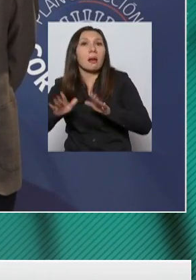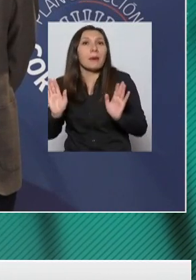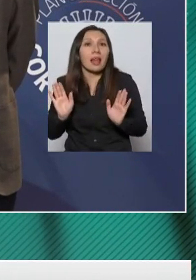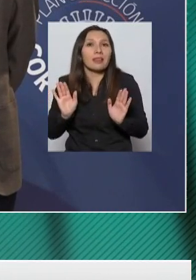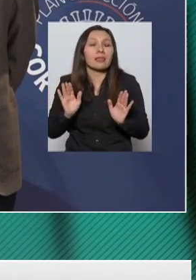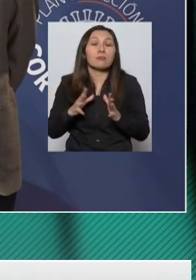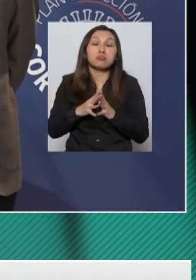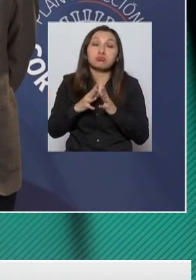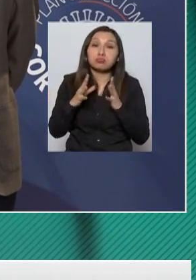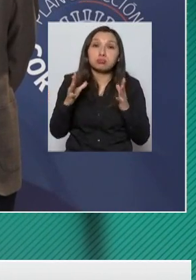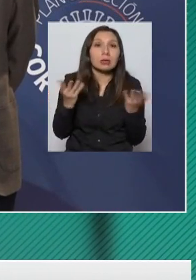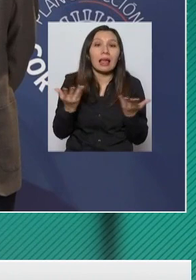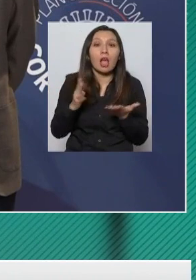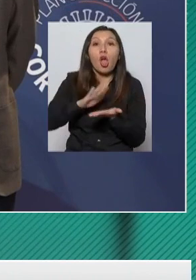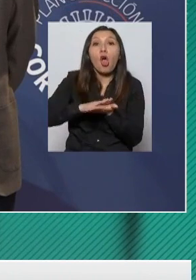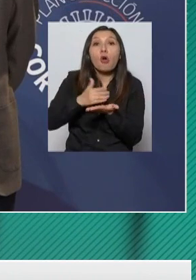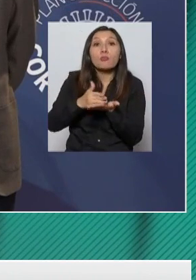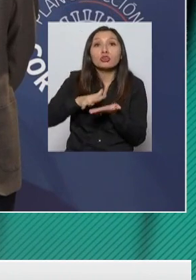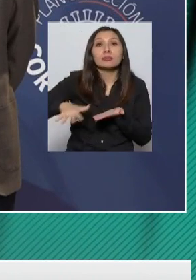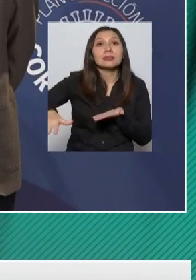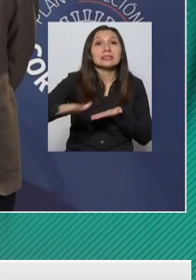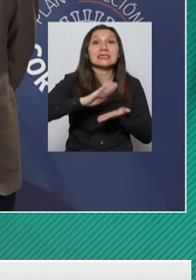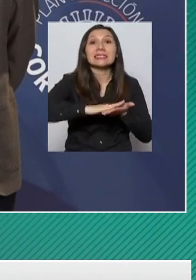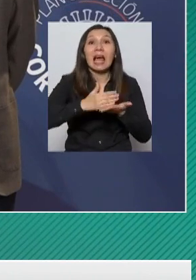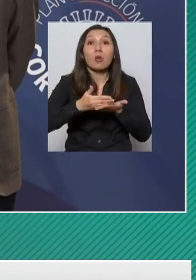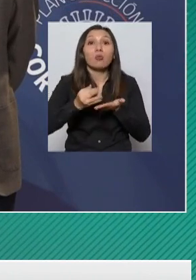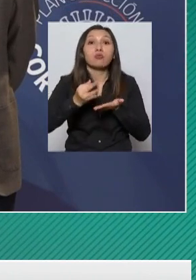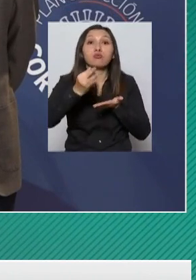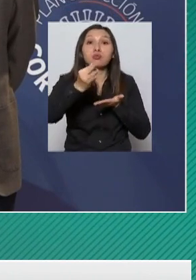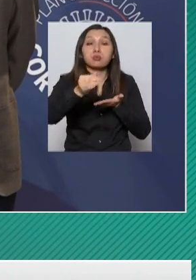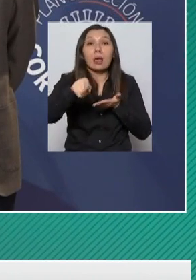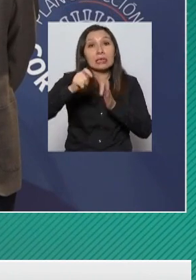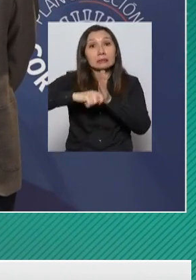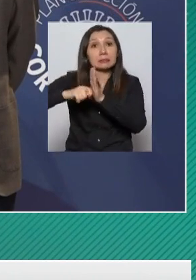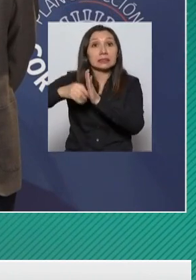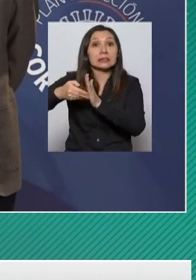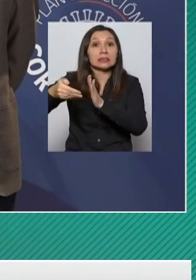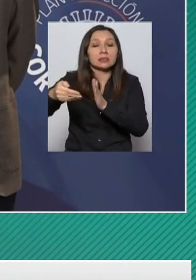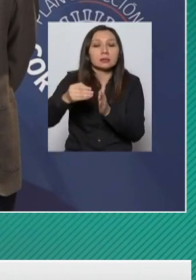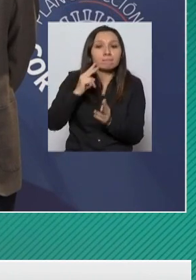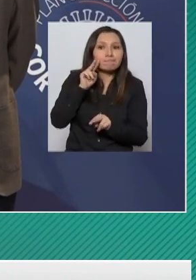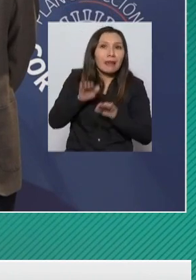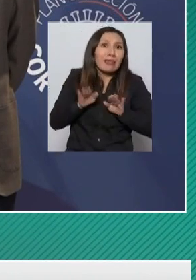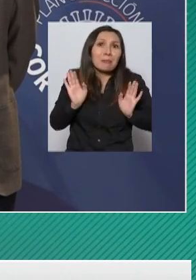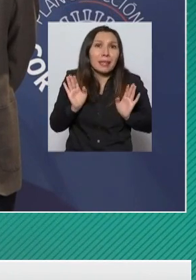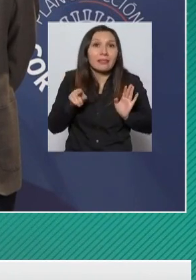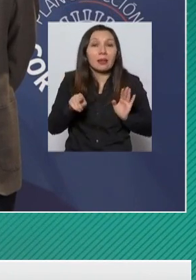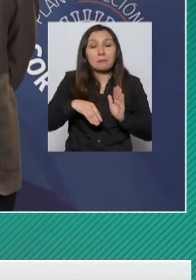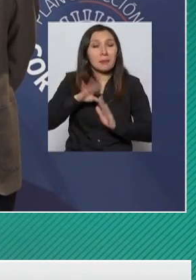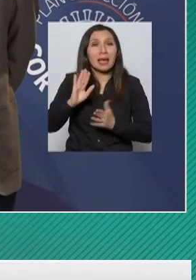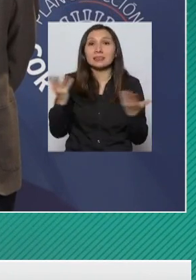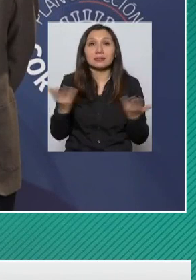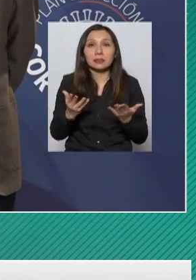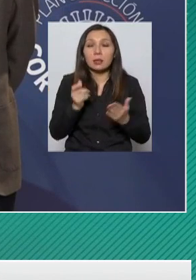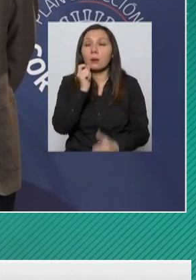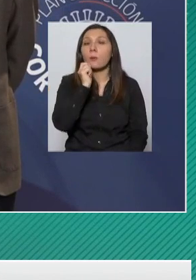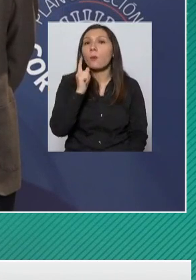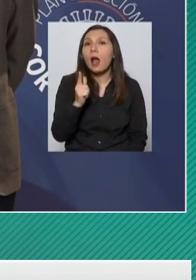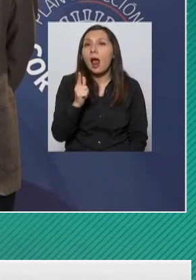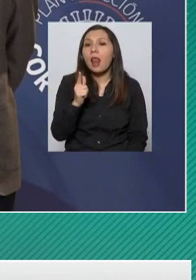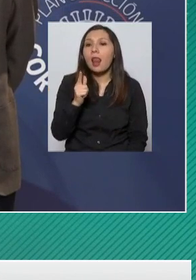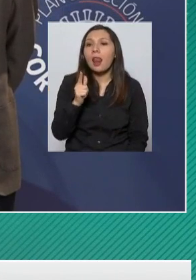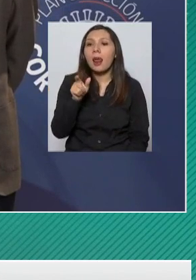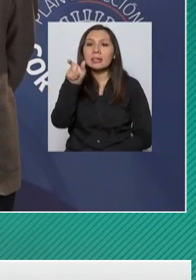enormemente de las circunstancias epidemiológicas que tengamos en ese momento y sobre todo cuál sea la